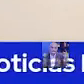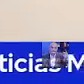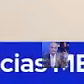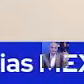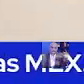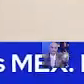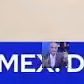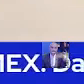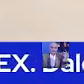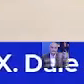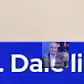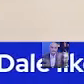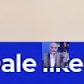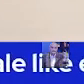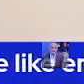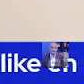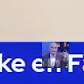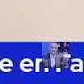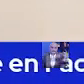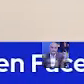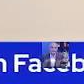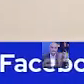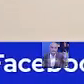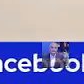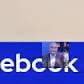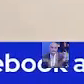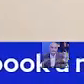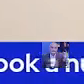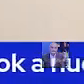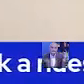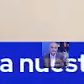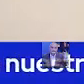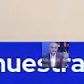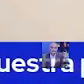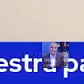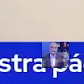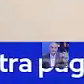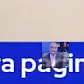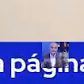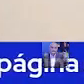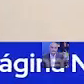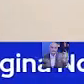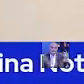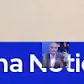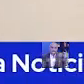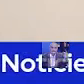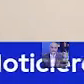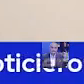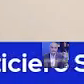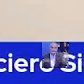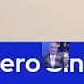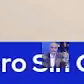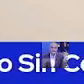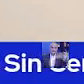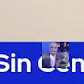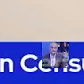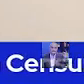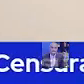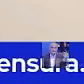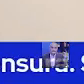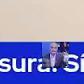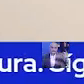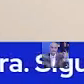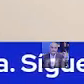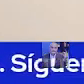disculpa, con la defensa del expresidente o presidente depuesto. Pedro Castillo se queda sin abogados